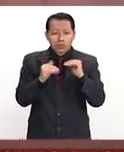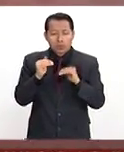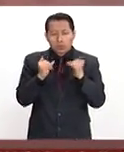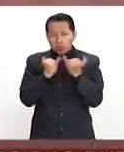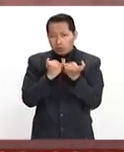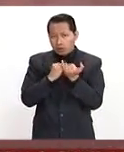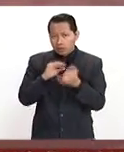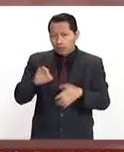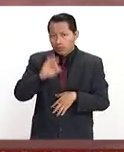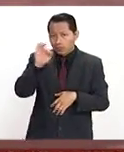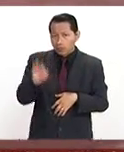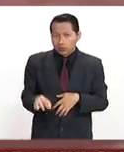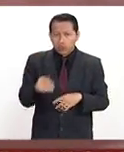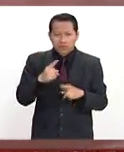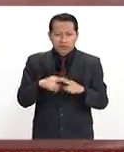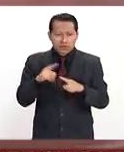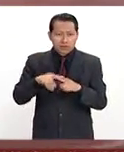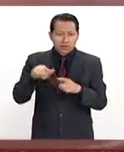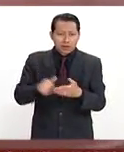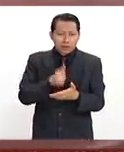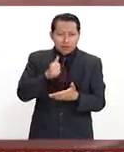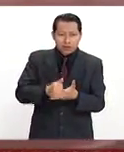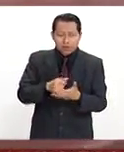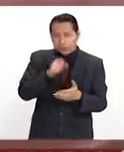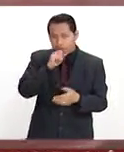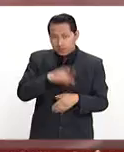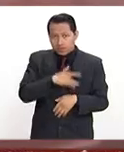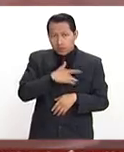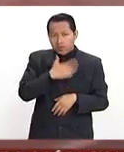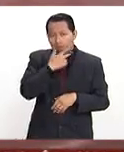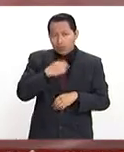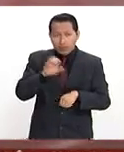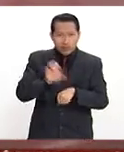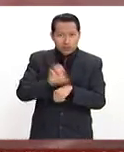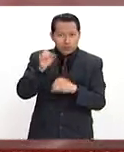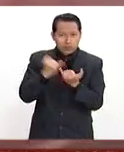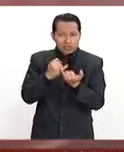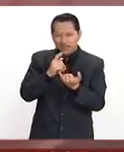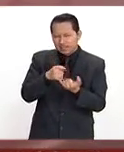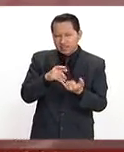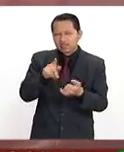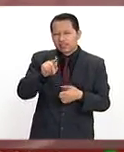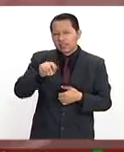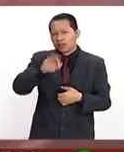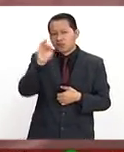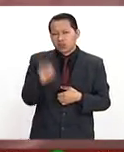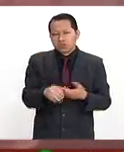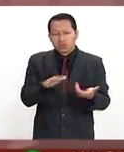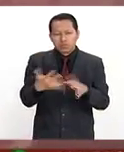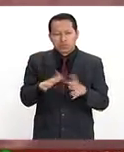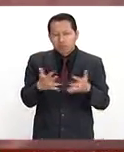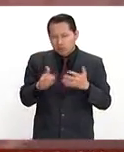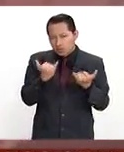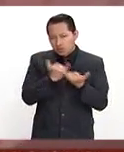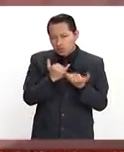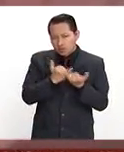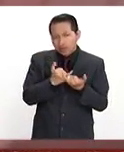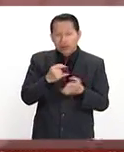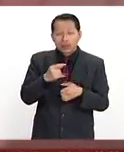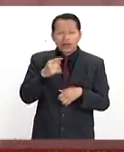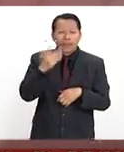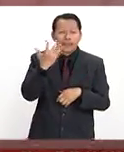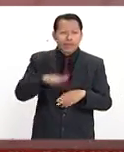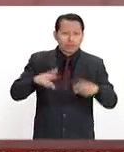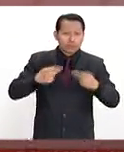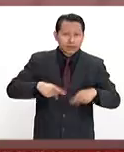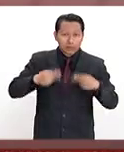nuestro porcentaje de la sociedad que nos considera machistas. Estamos en niveles de 70% en promedio. 7 de cada 10 mexicanos